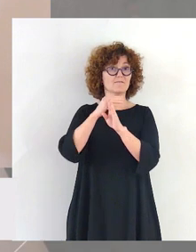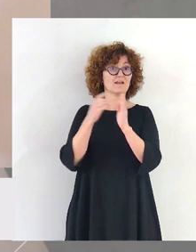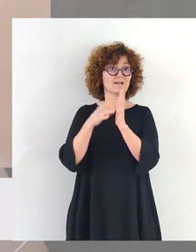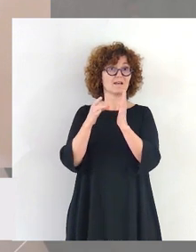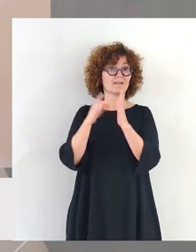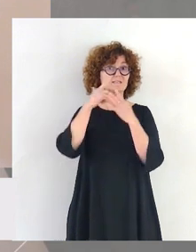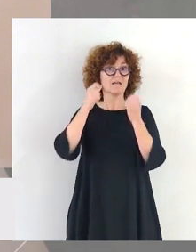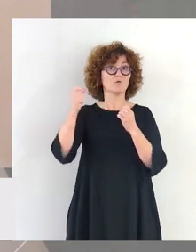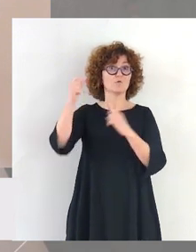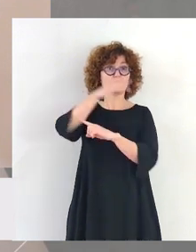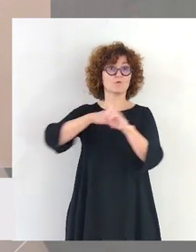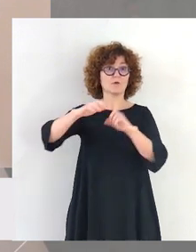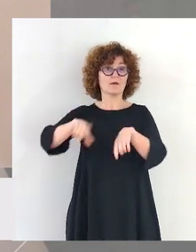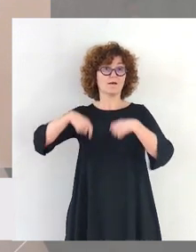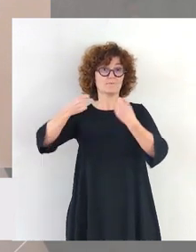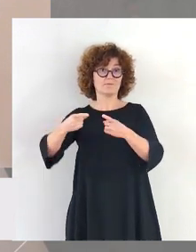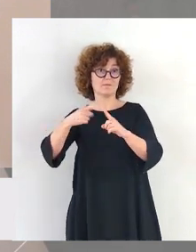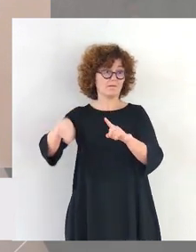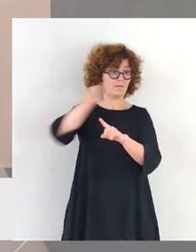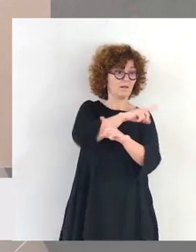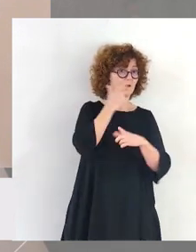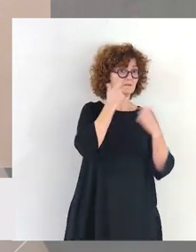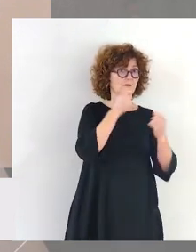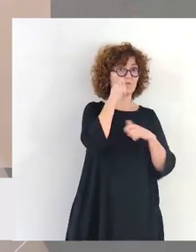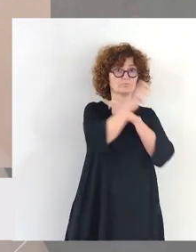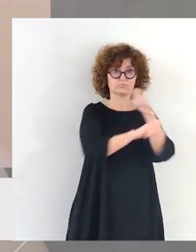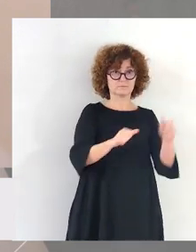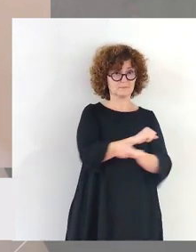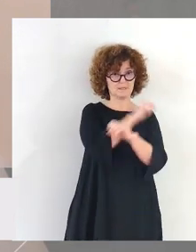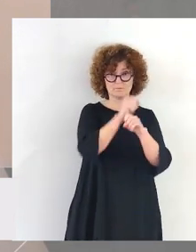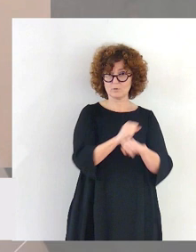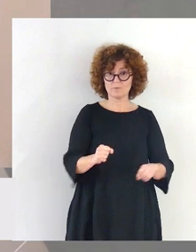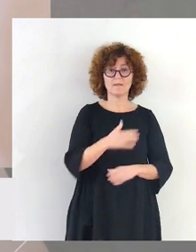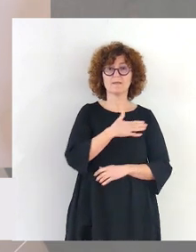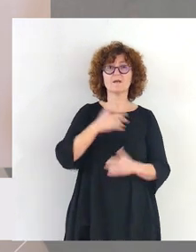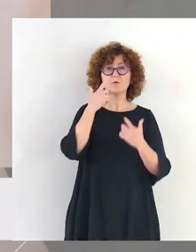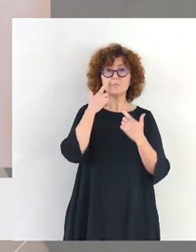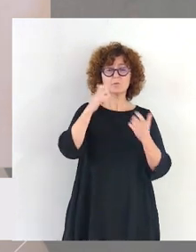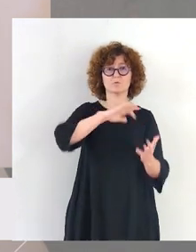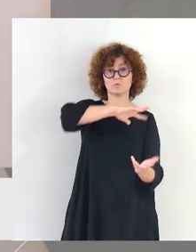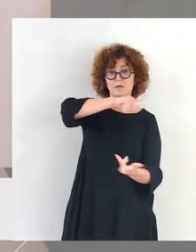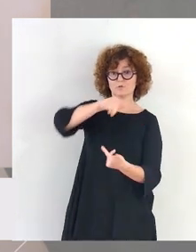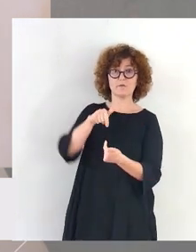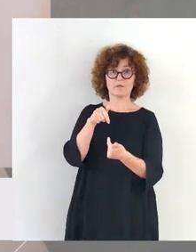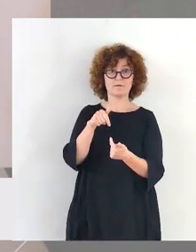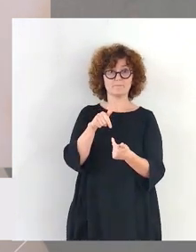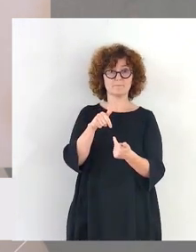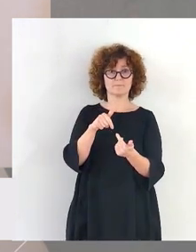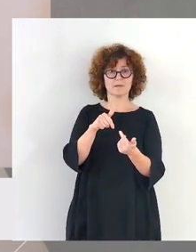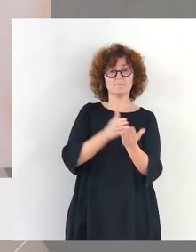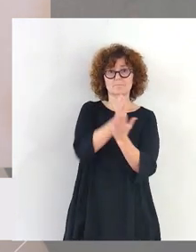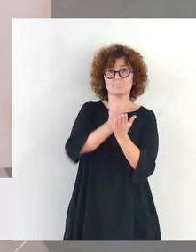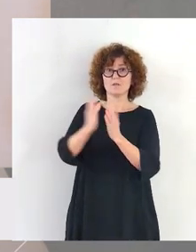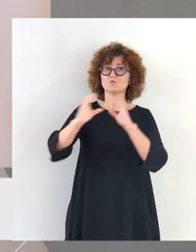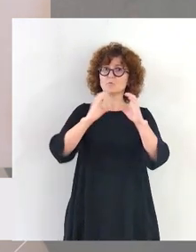Salud Ambiental suficiente y quiero comenzar destacando una noticia que hemos podido ver en los medios de comunicación en los